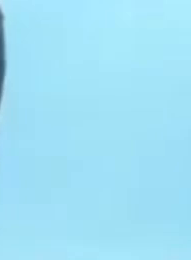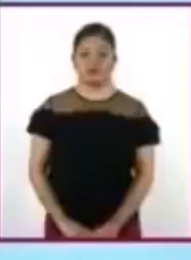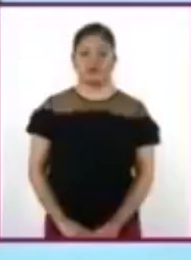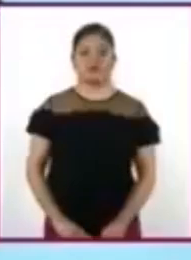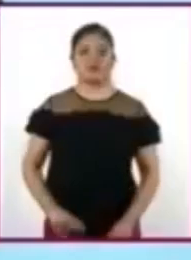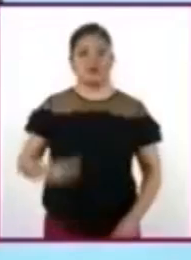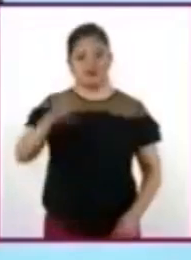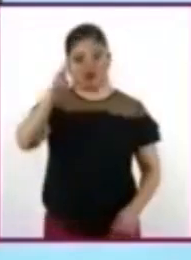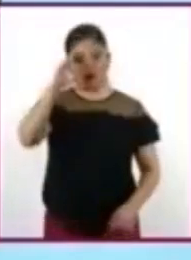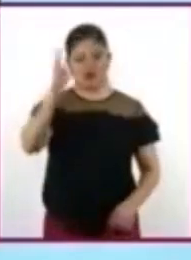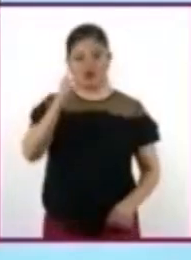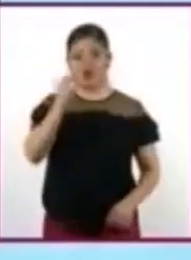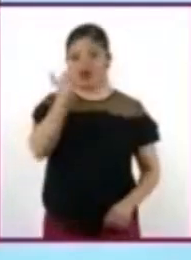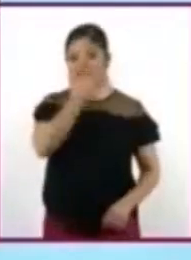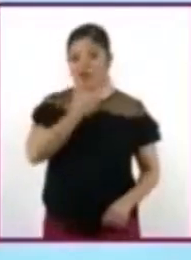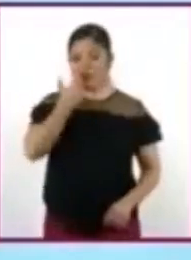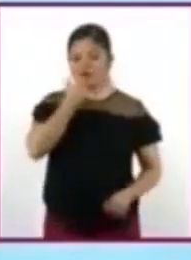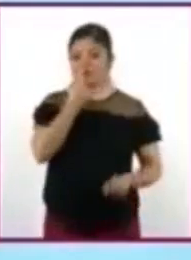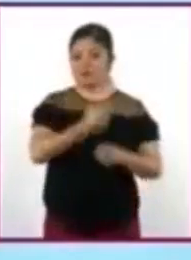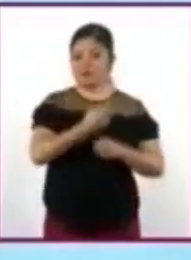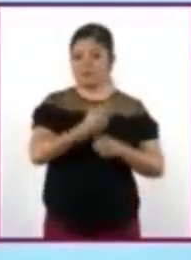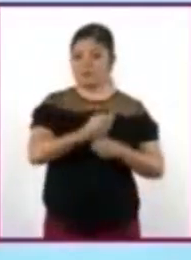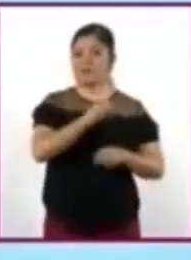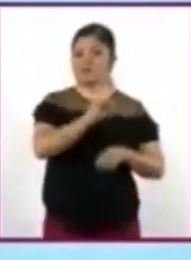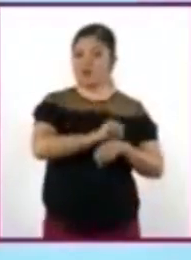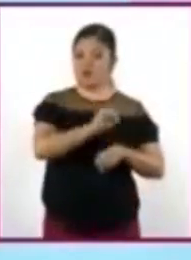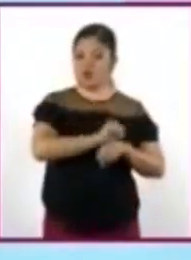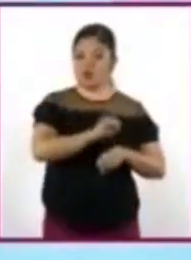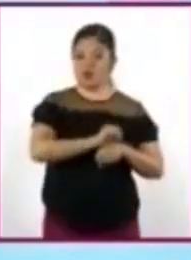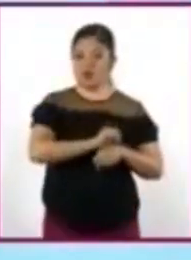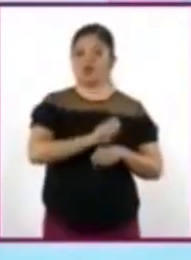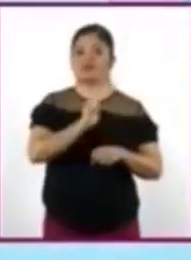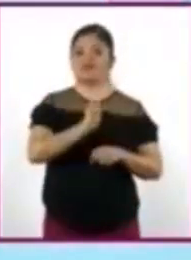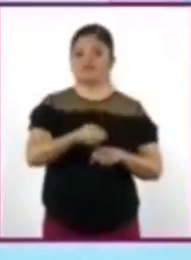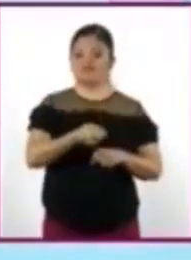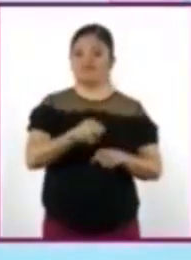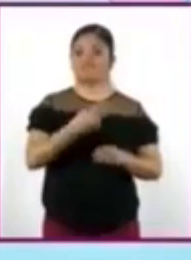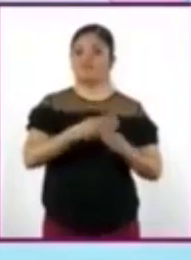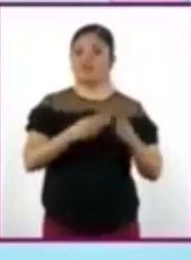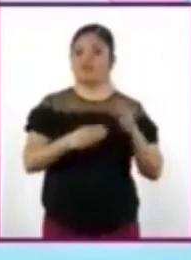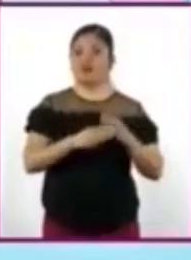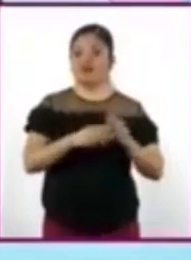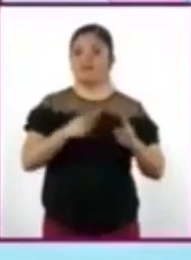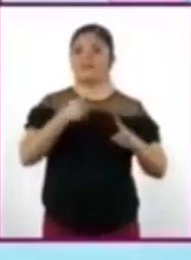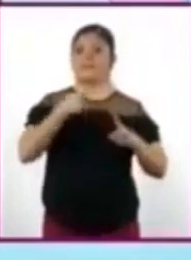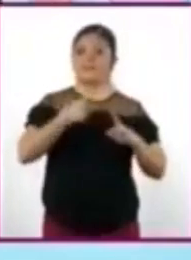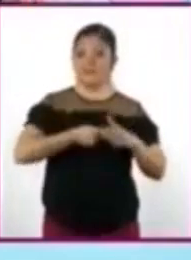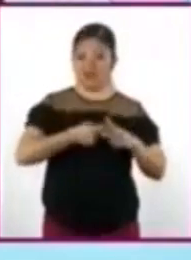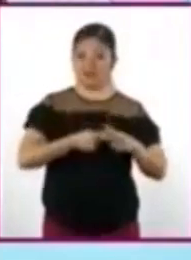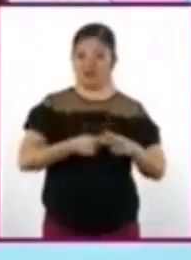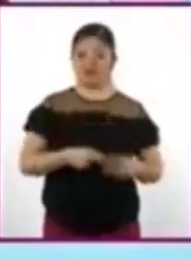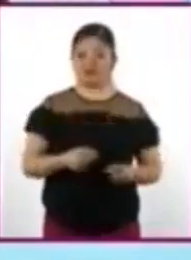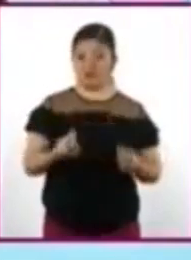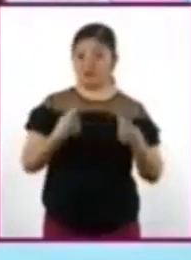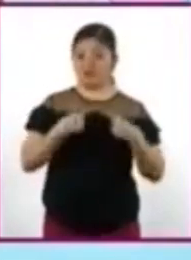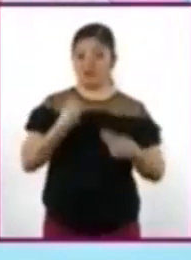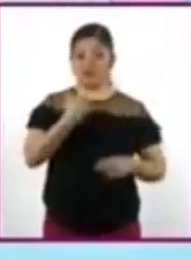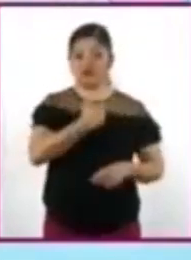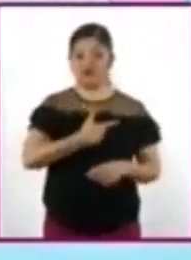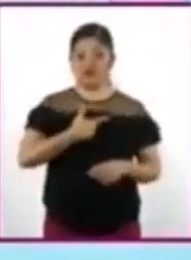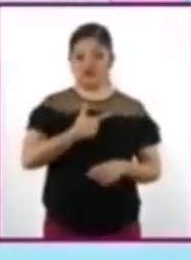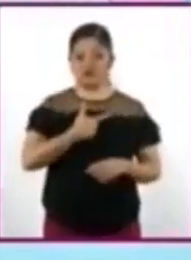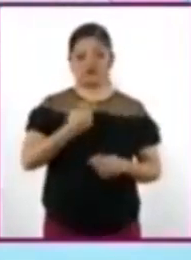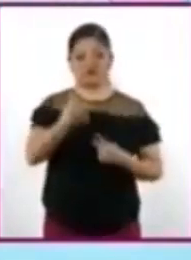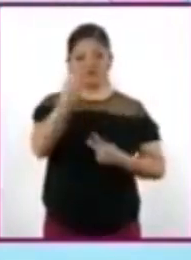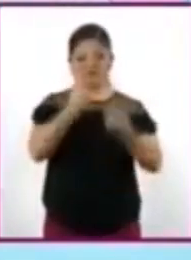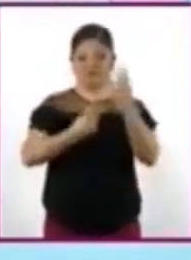¿Qué tal, alumnas y alumnos de primer grado de secundaria de la asignatura de Matemáticas? Es un gusto que nos acompañen desde